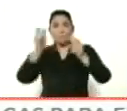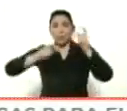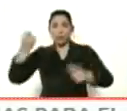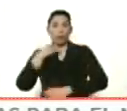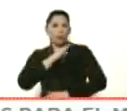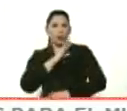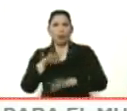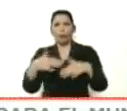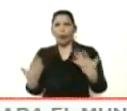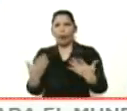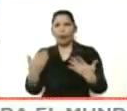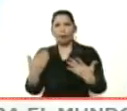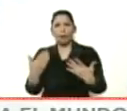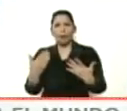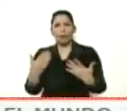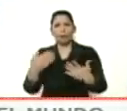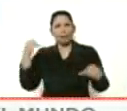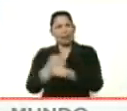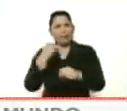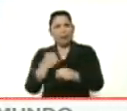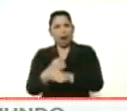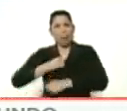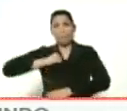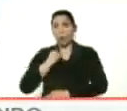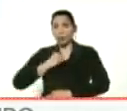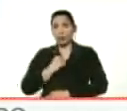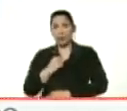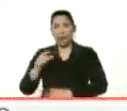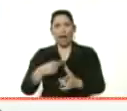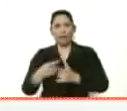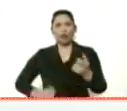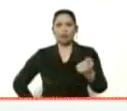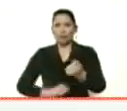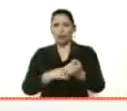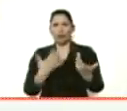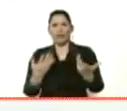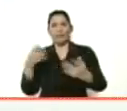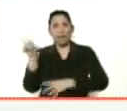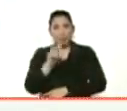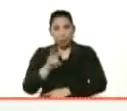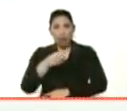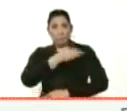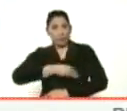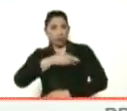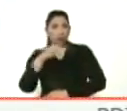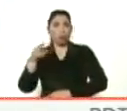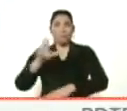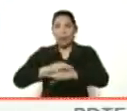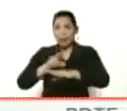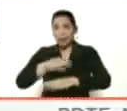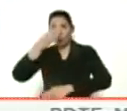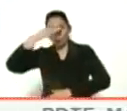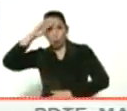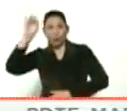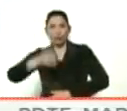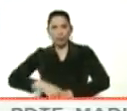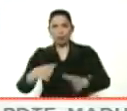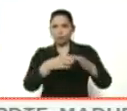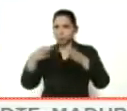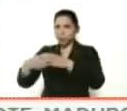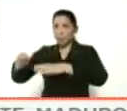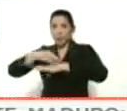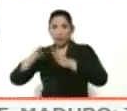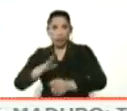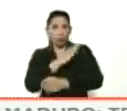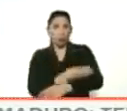belgas publican ese trabajo de la policía epidemiológica, pues ya Venezuela, a través de la misión médica cubana, a través de los equipos del Ministerio del Poder